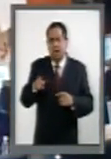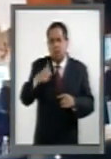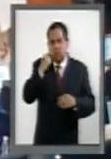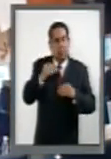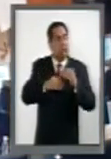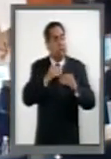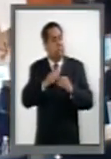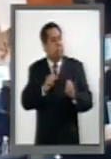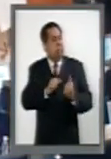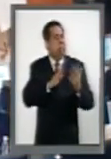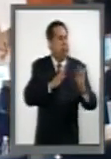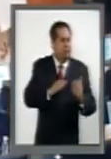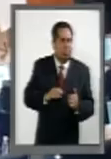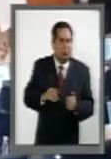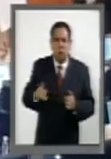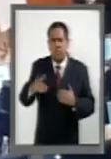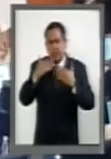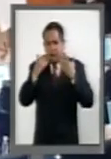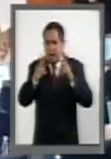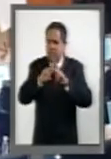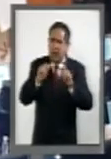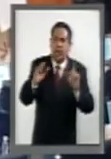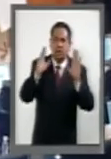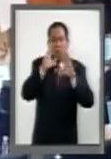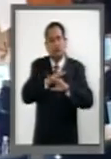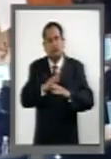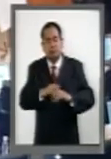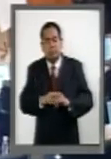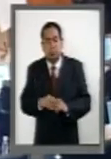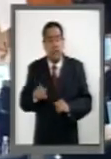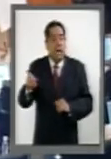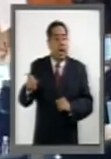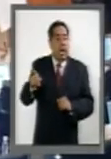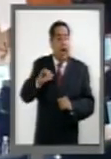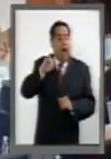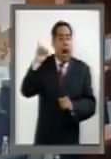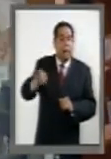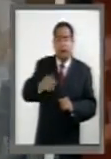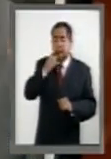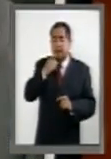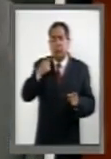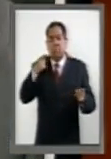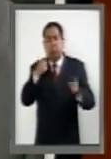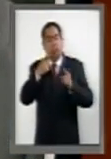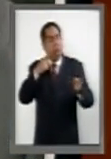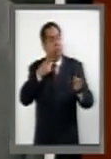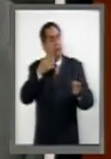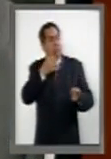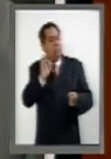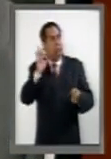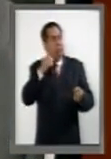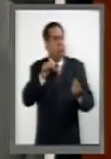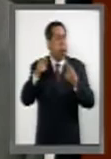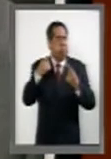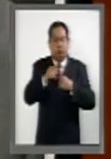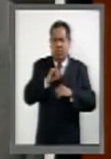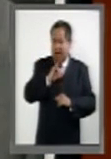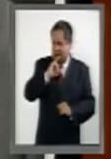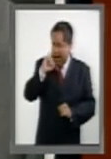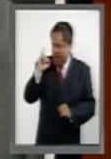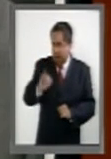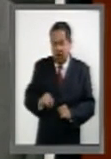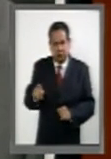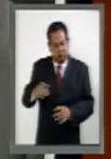y favorecía la concordia. Nunca lo escuché decir una ofensa ni profesar un insulto.